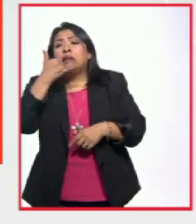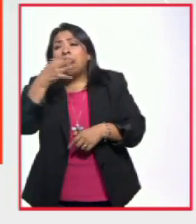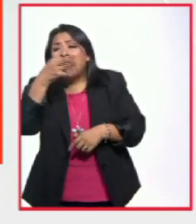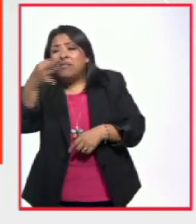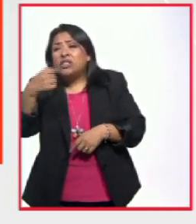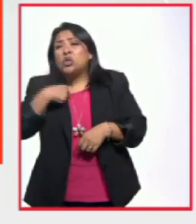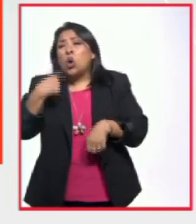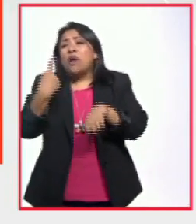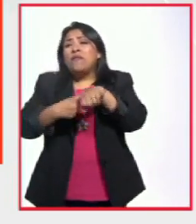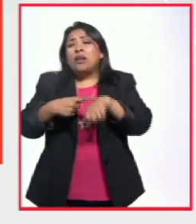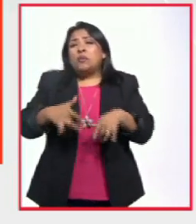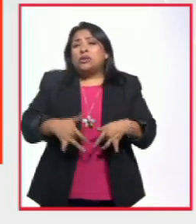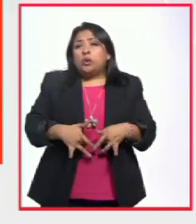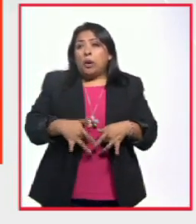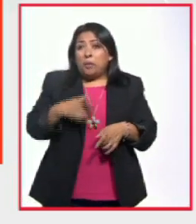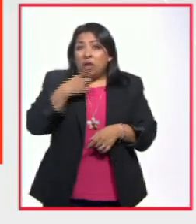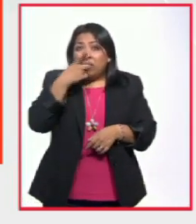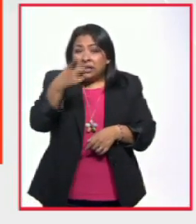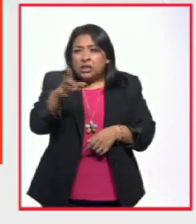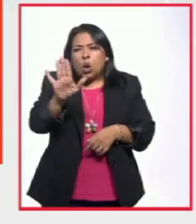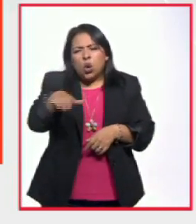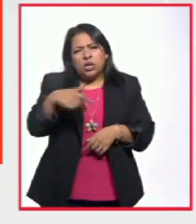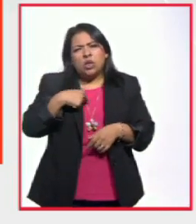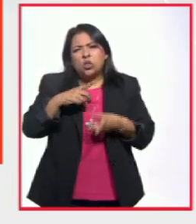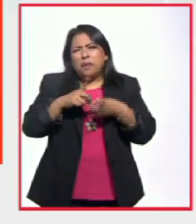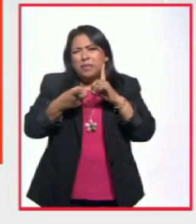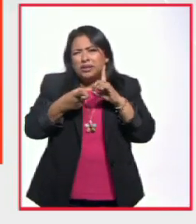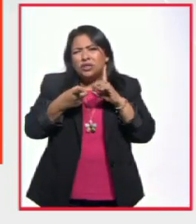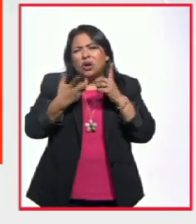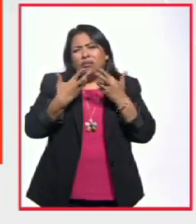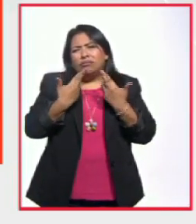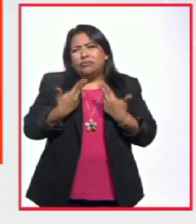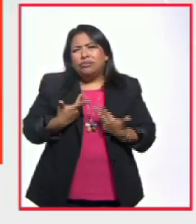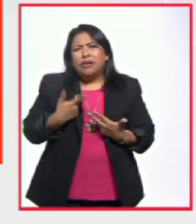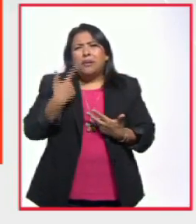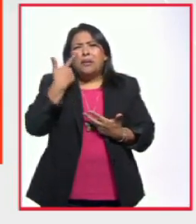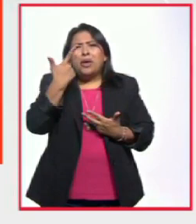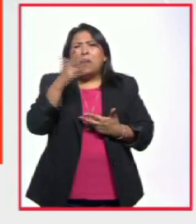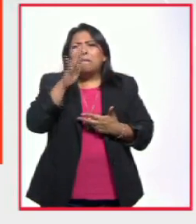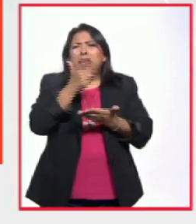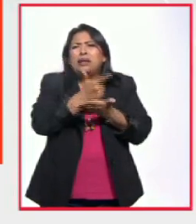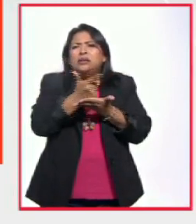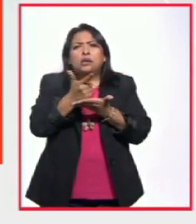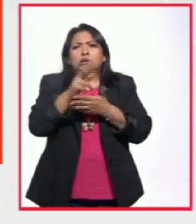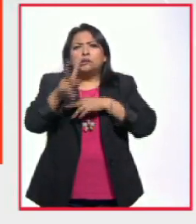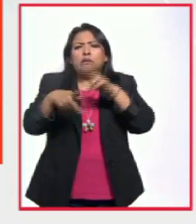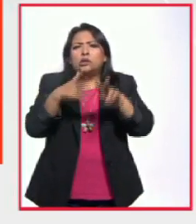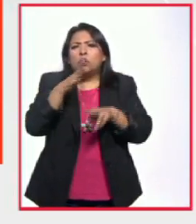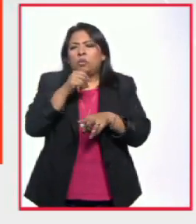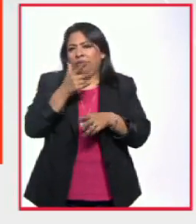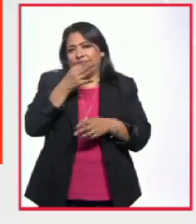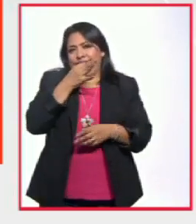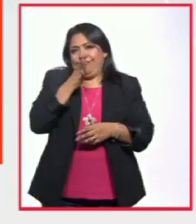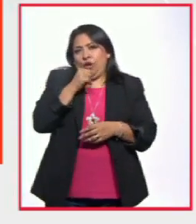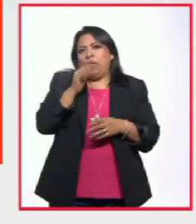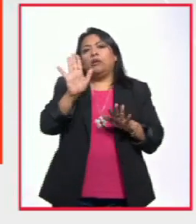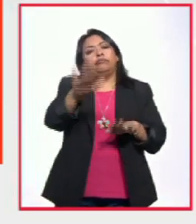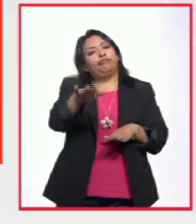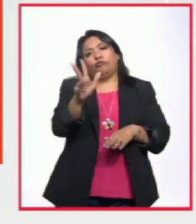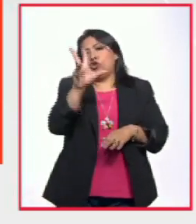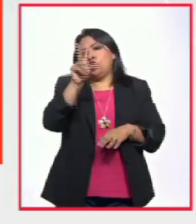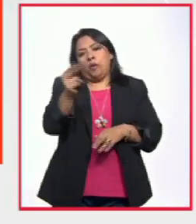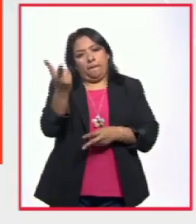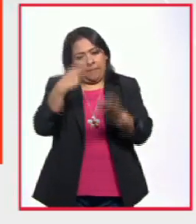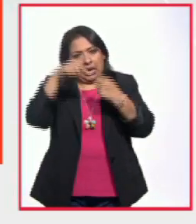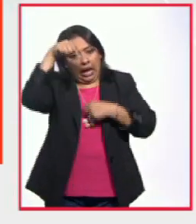amanecí mal del estómago. Pero no le puedes decir, ¿sabe qué? Tengo depresión, hoy me siento con ganas, hoy veo todo gris y no puedo ir al trabajo. Ah, no, no, ¿sabes qué? Aquí